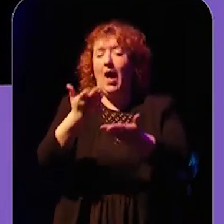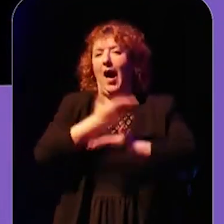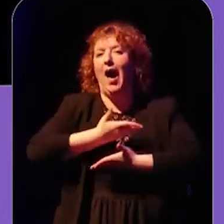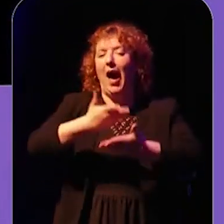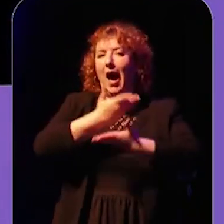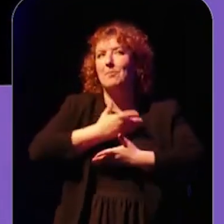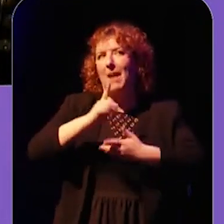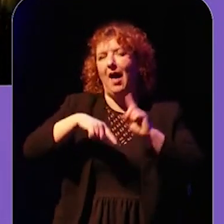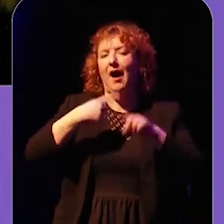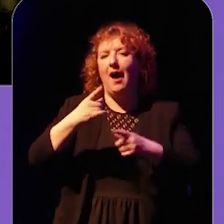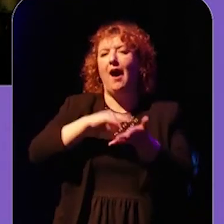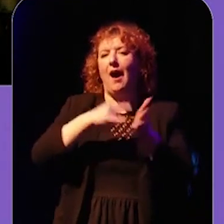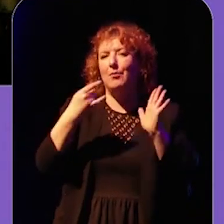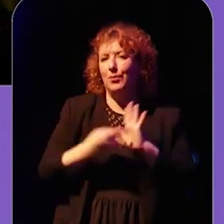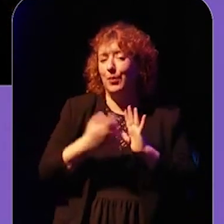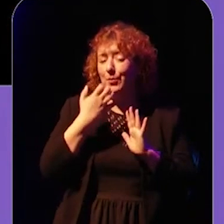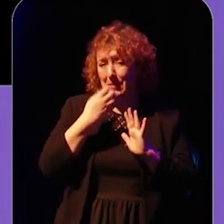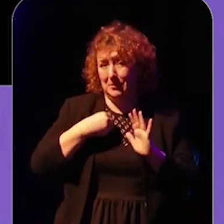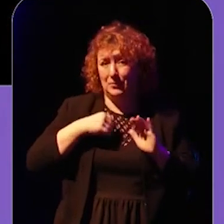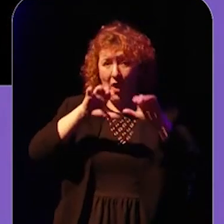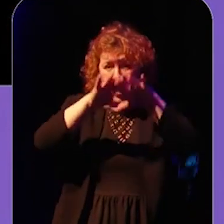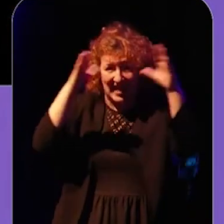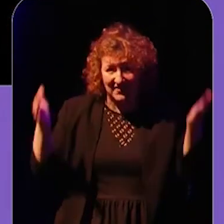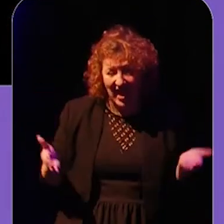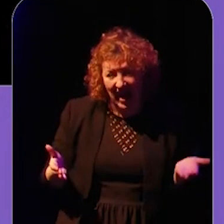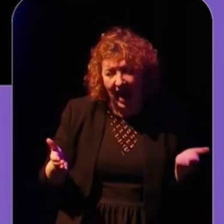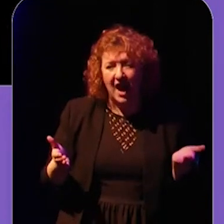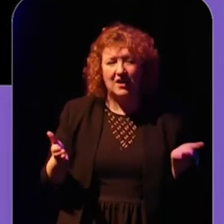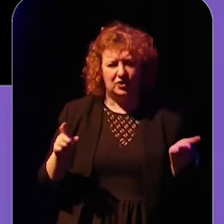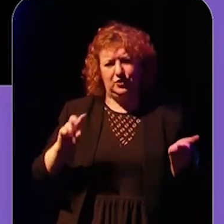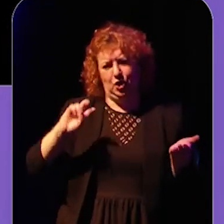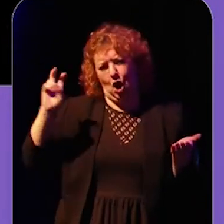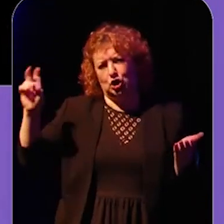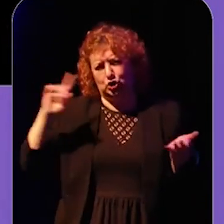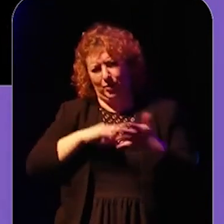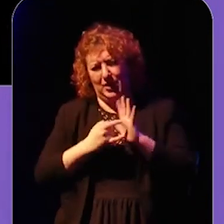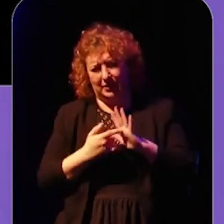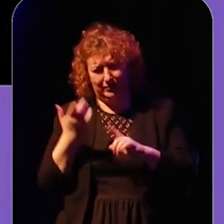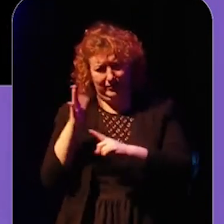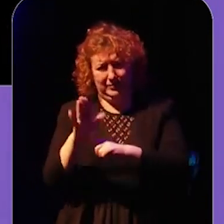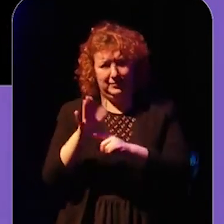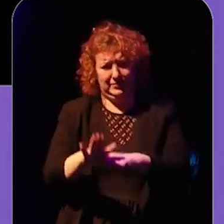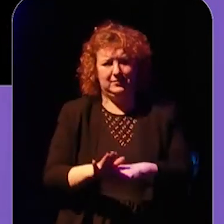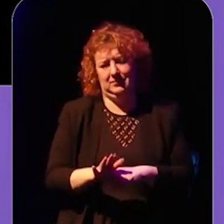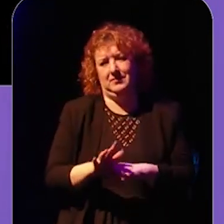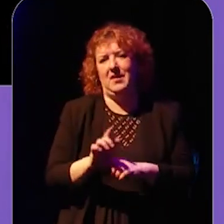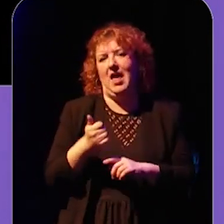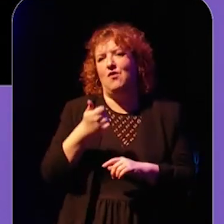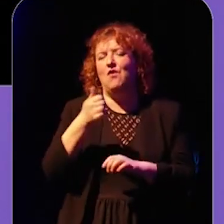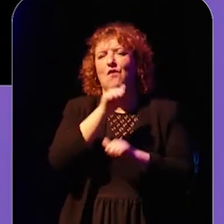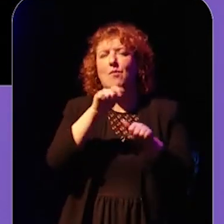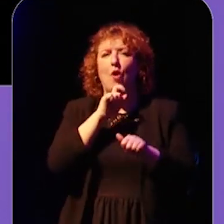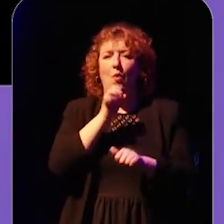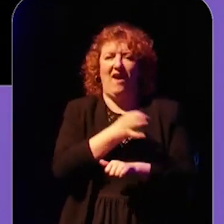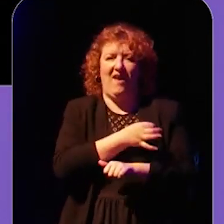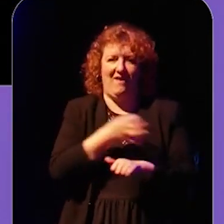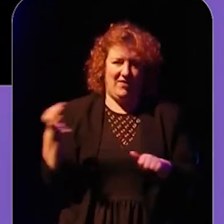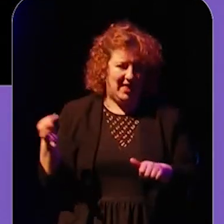a llegar a hacer proyectos como la esfera o como algún otro que vamos a ver a continuación de manera mucho más eficiente.